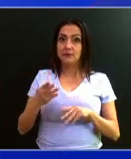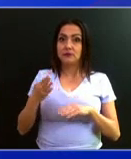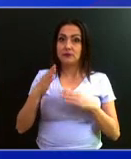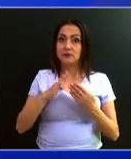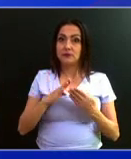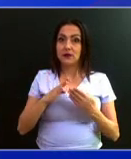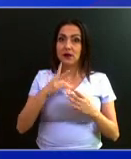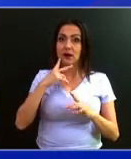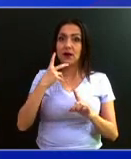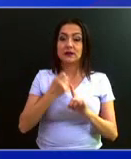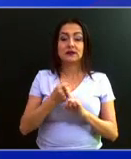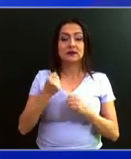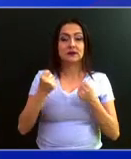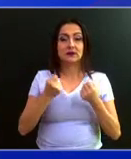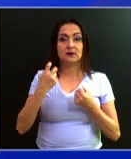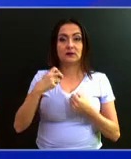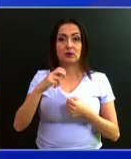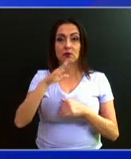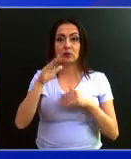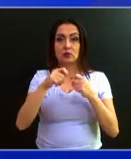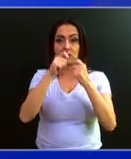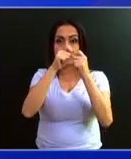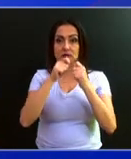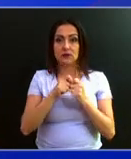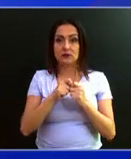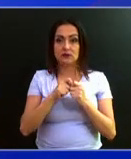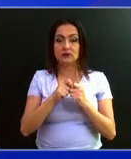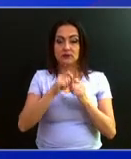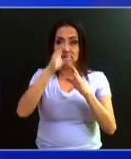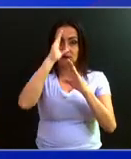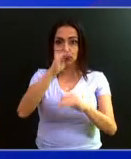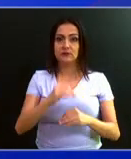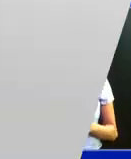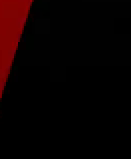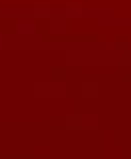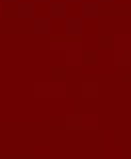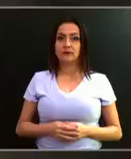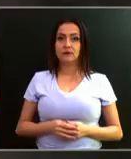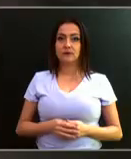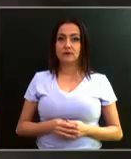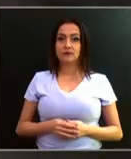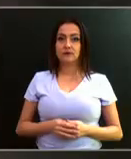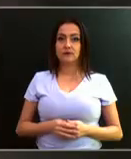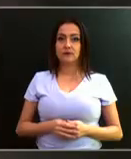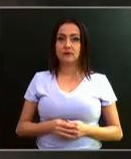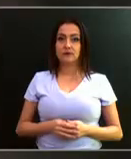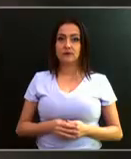fallecen en accidentes de tránsito? Todo el detalle en la siguiente información.